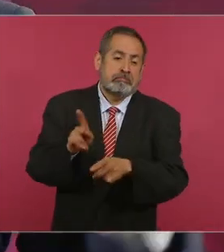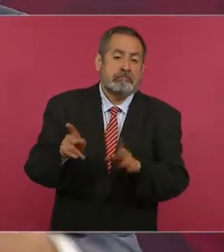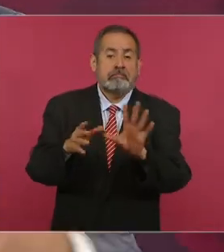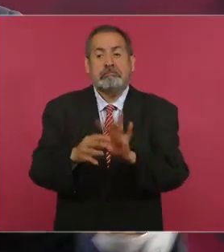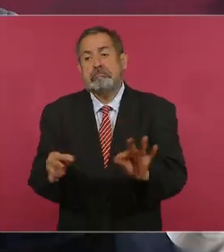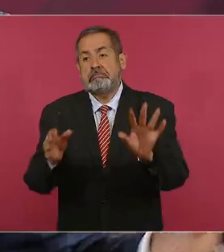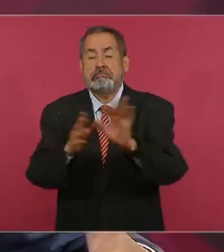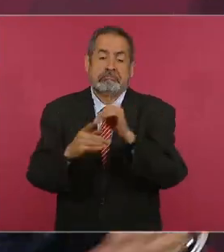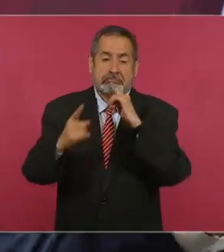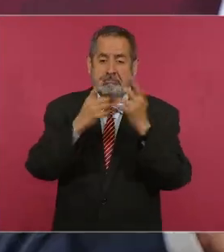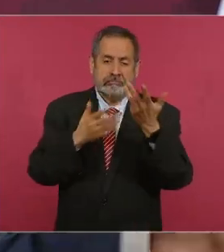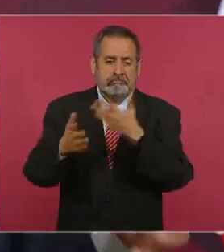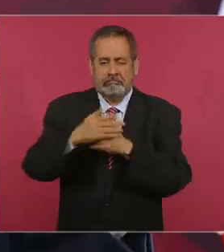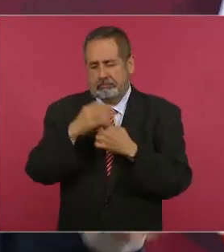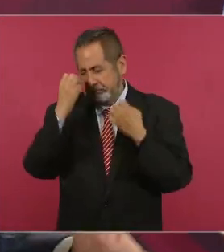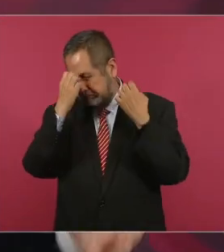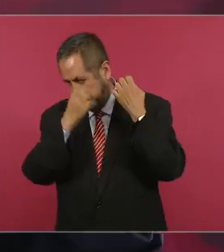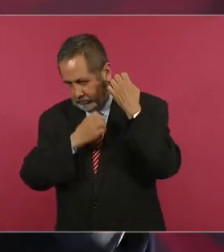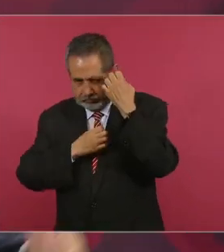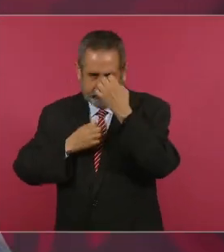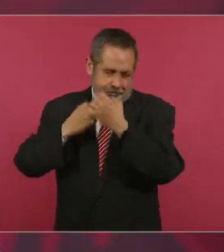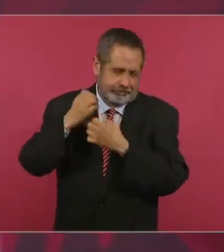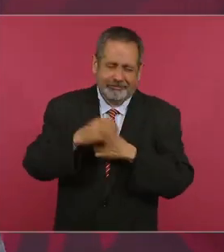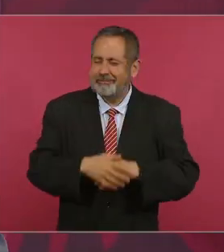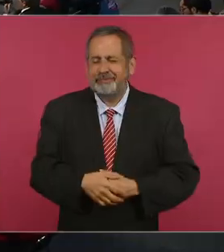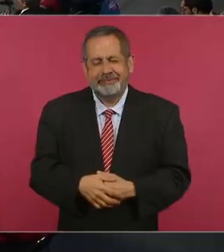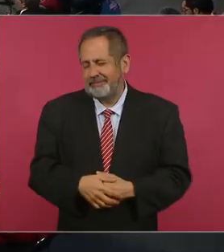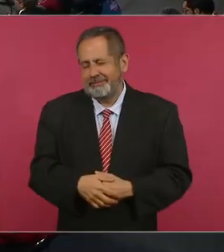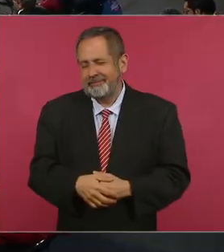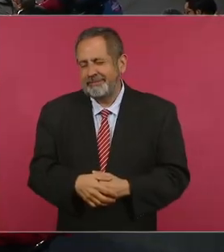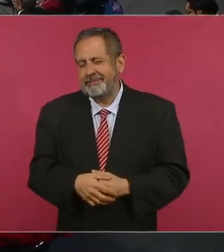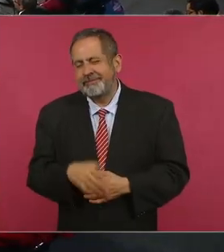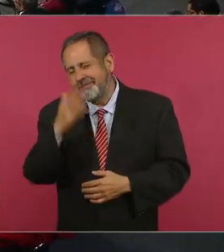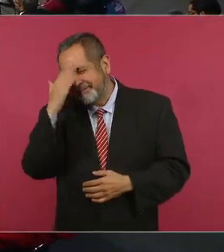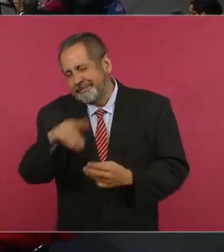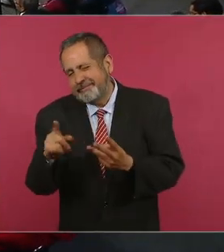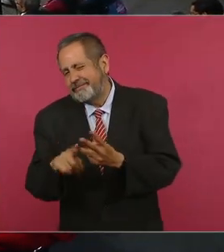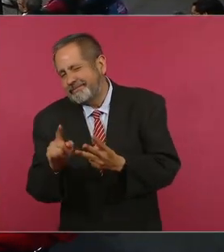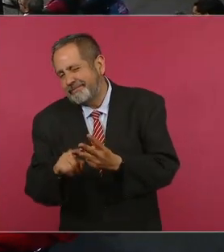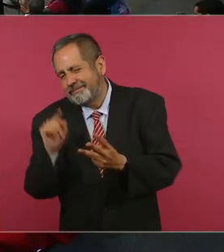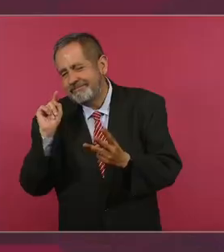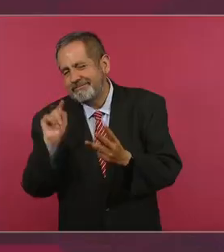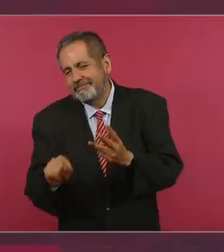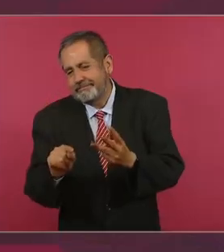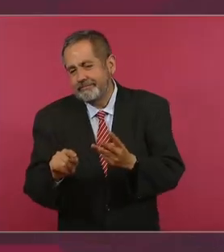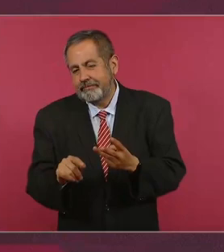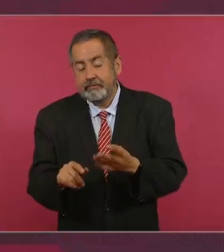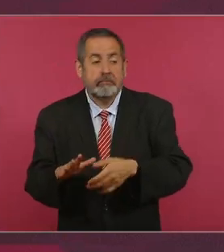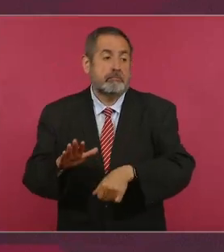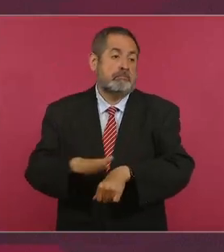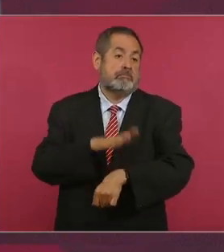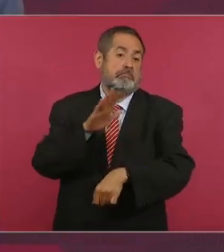y hasta un examen. No, pues la mejor